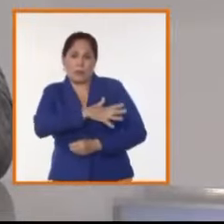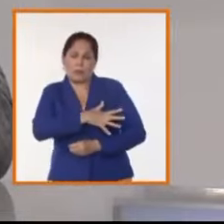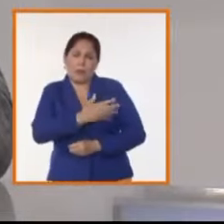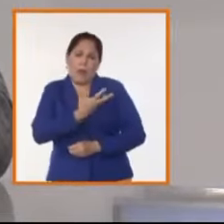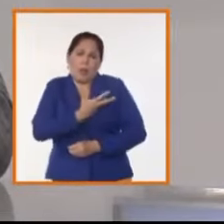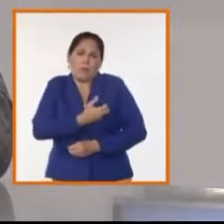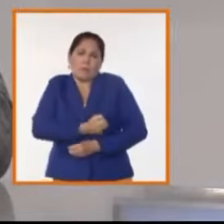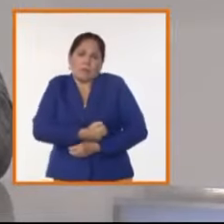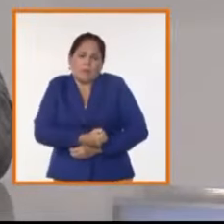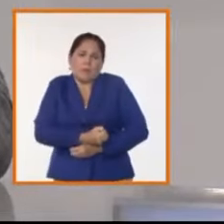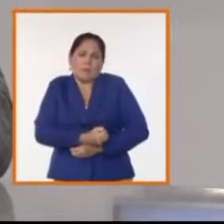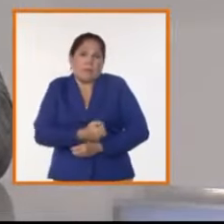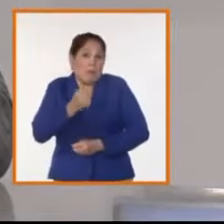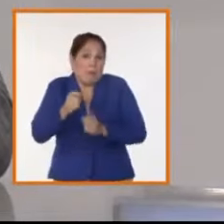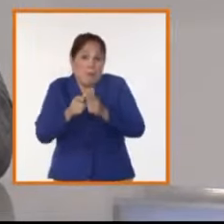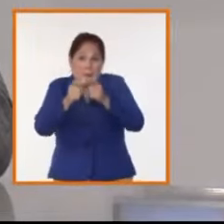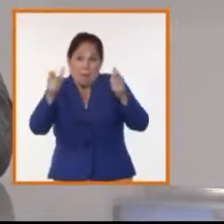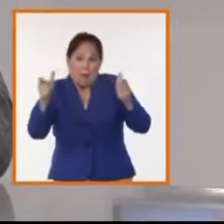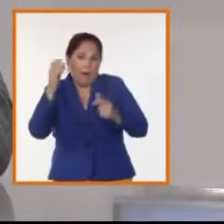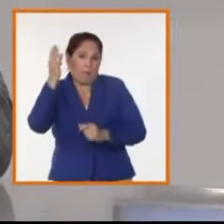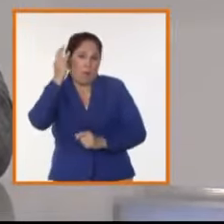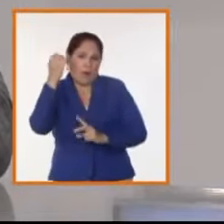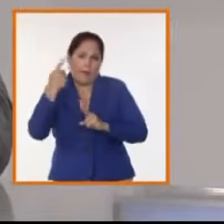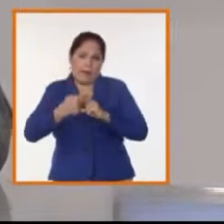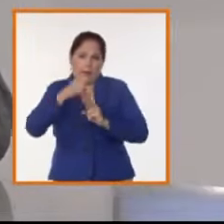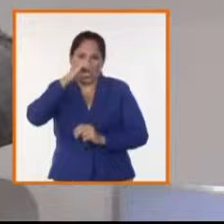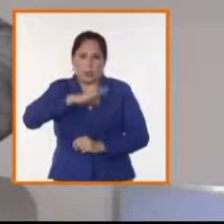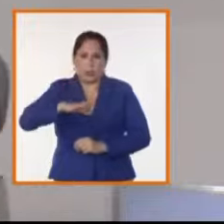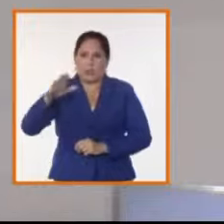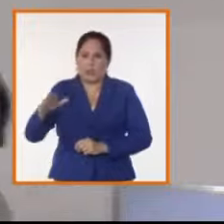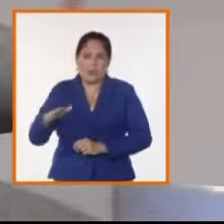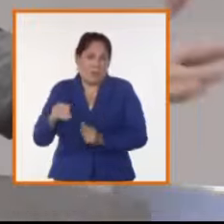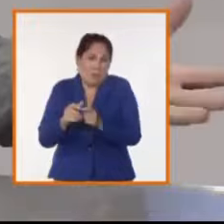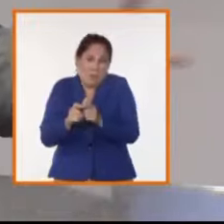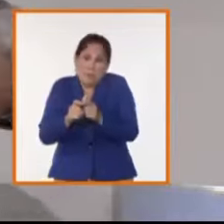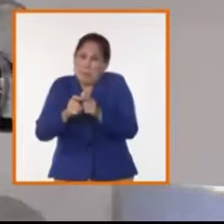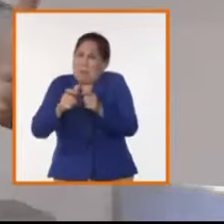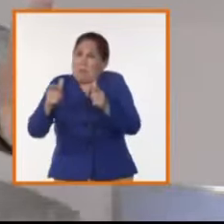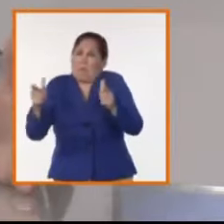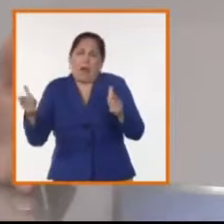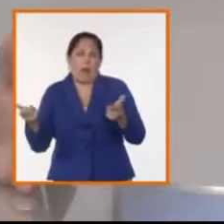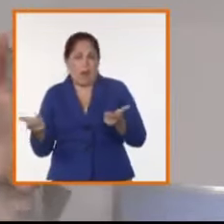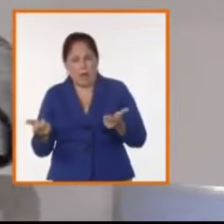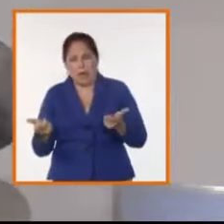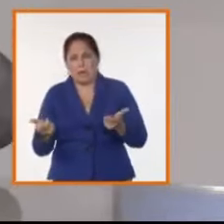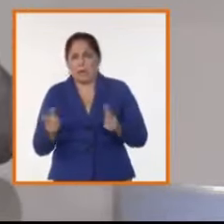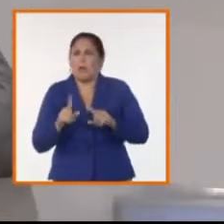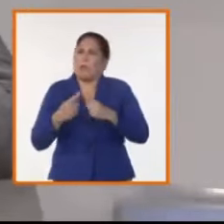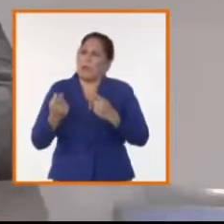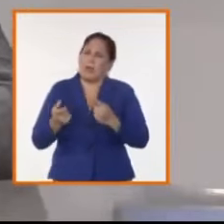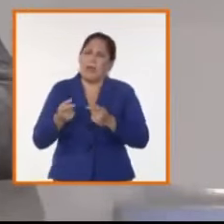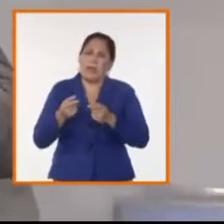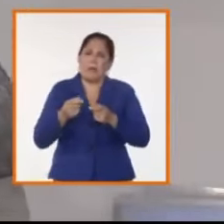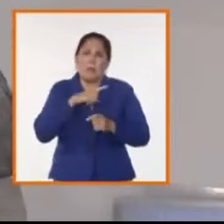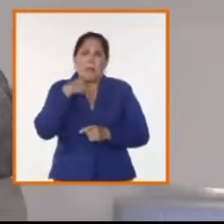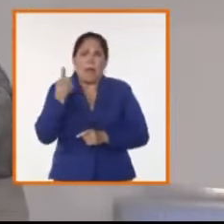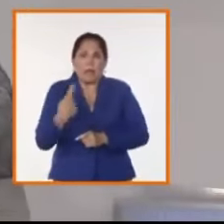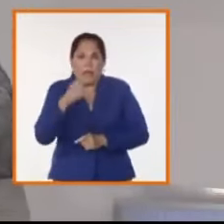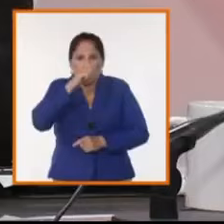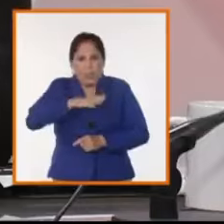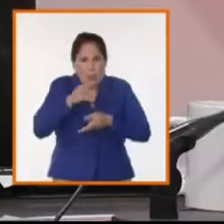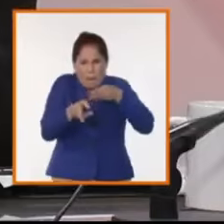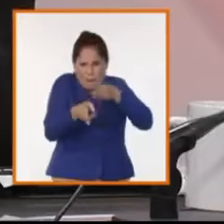por cento niños y mujeres o sea son son son militantes de J son terrorist las últimas horas de niños